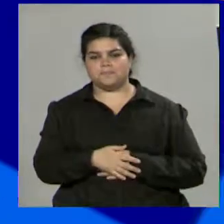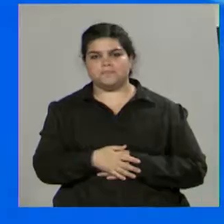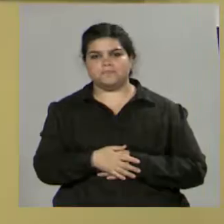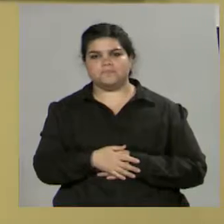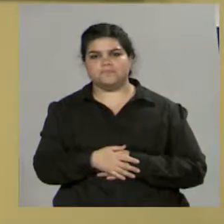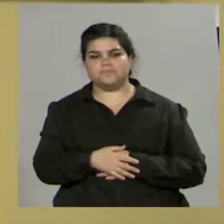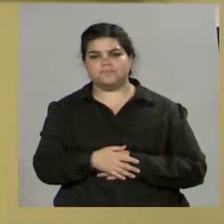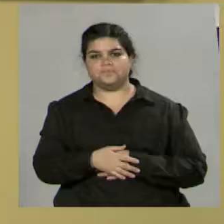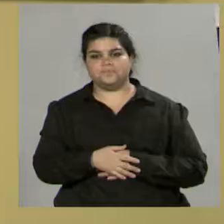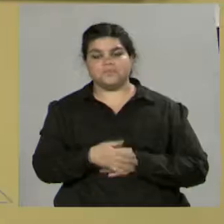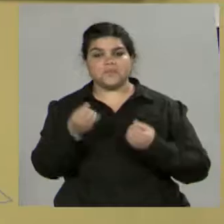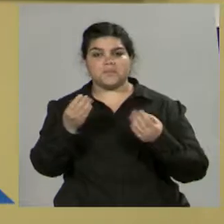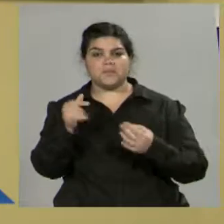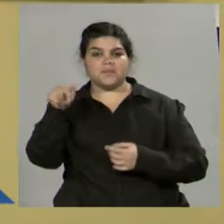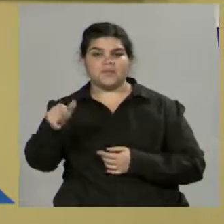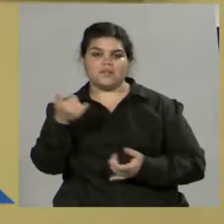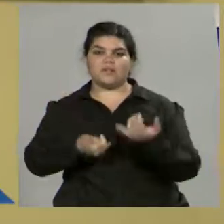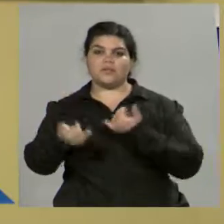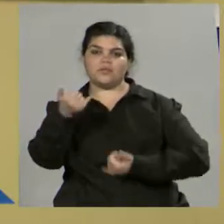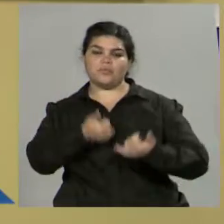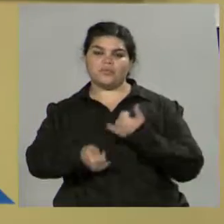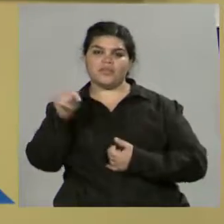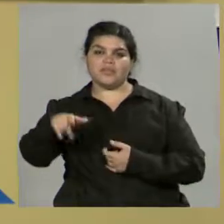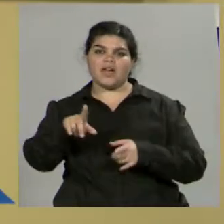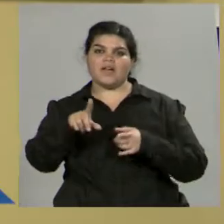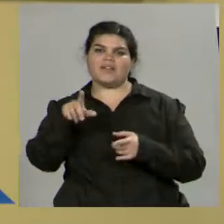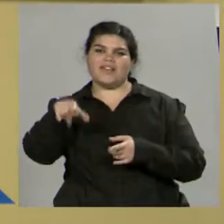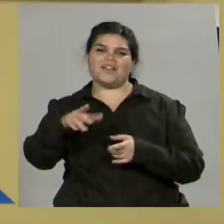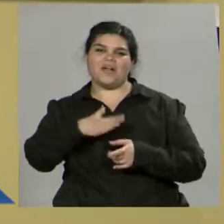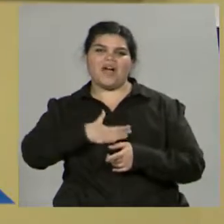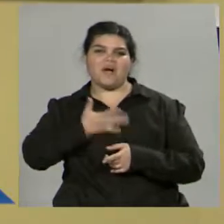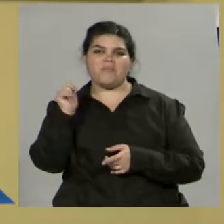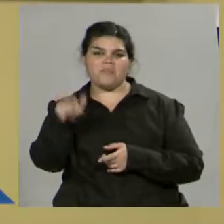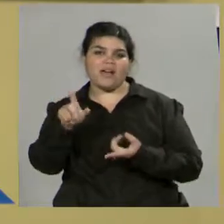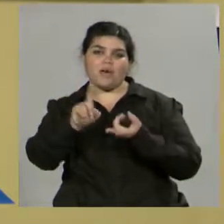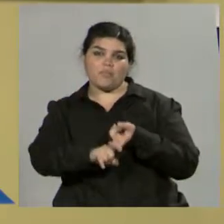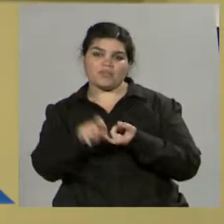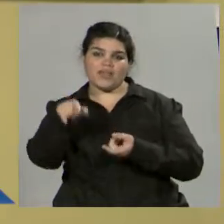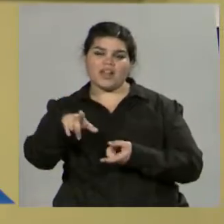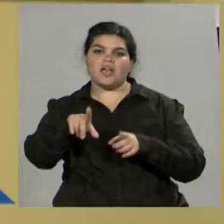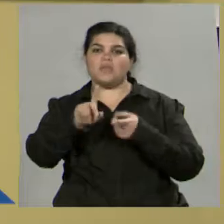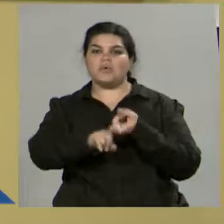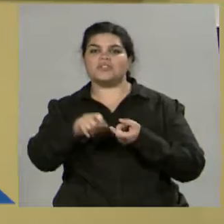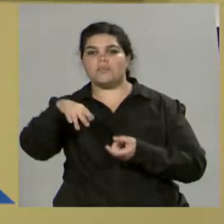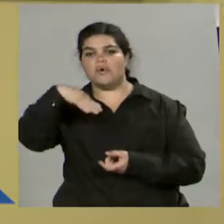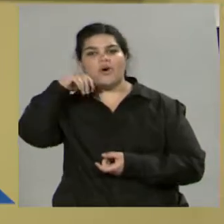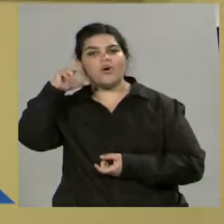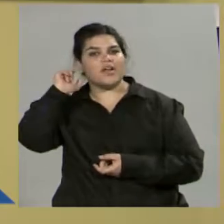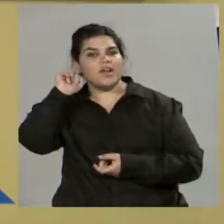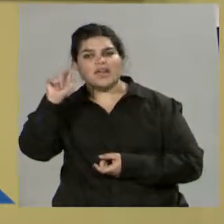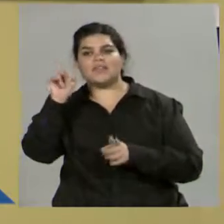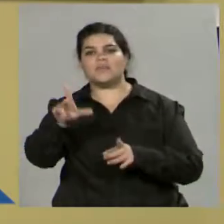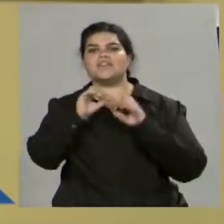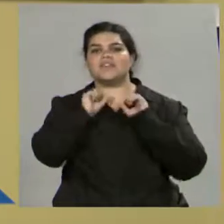Mira qué cosa más rara. Bien, allí compartíamos entonces la voz de su ser querido, de su esposa, la esposa de Jorge Marciali, y también pasaba el secretario de